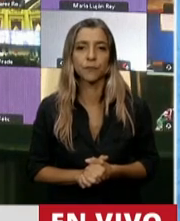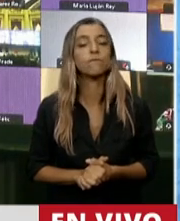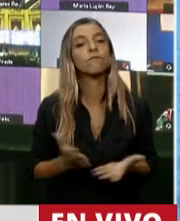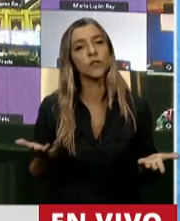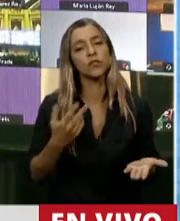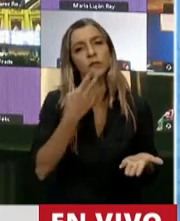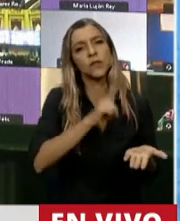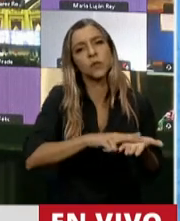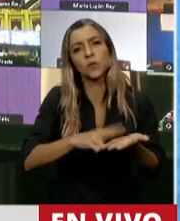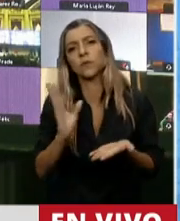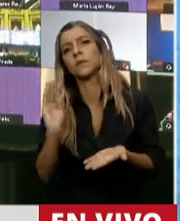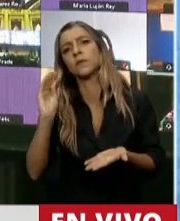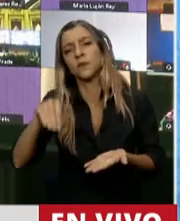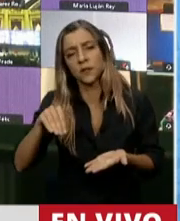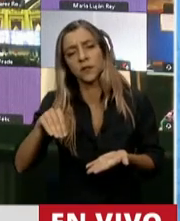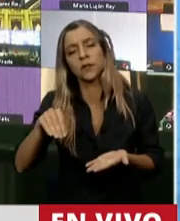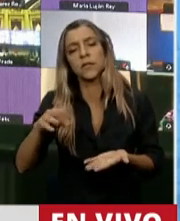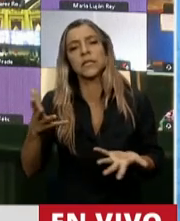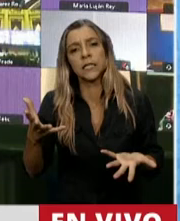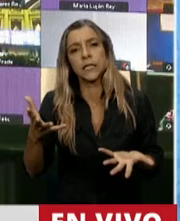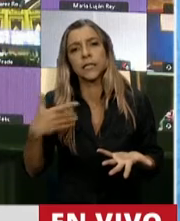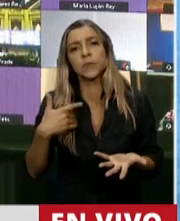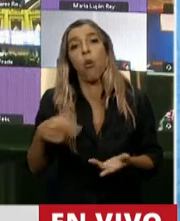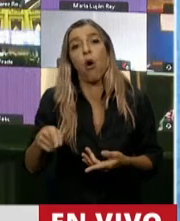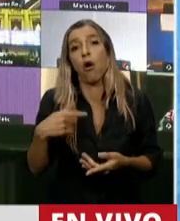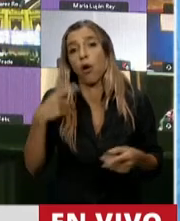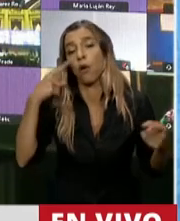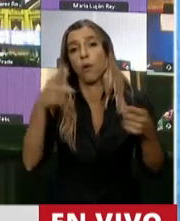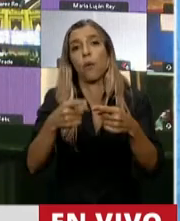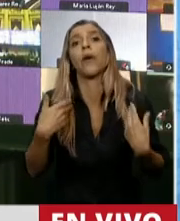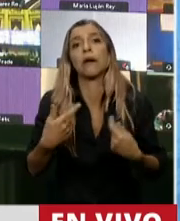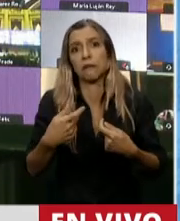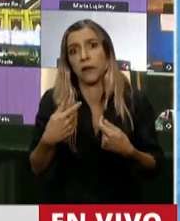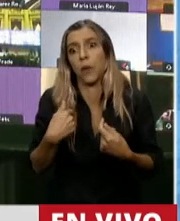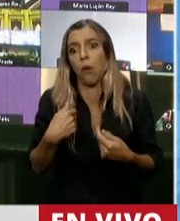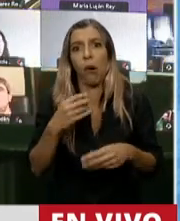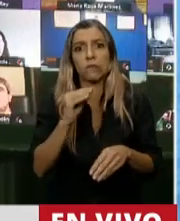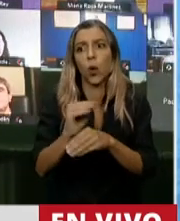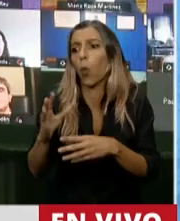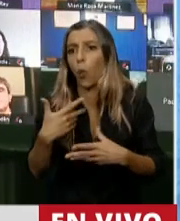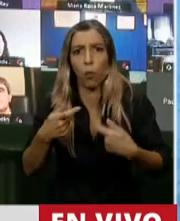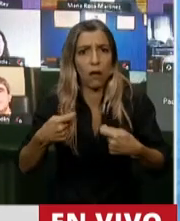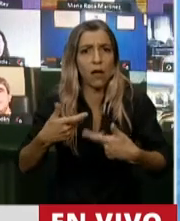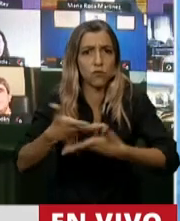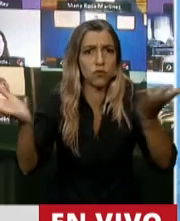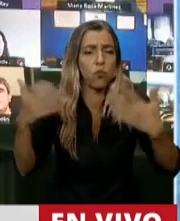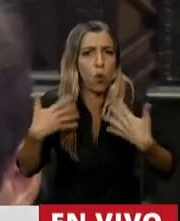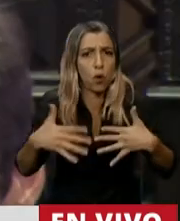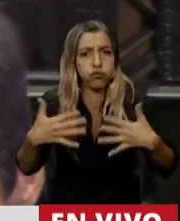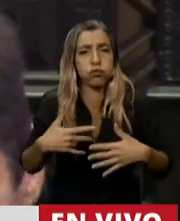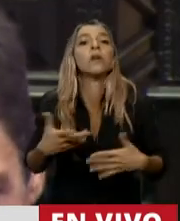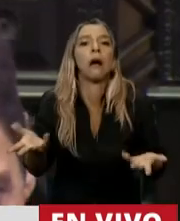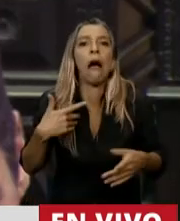Sumar impuestos para sostener el gasto público brutal que tiene la Argentina hoy produce cualquier cosa menos justicia